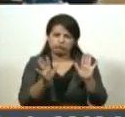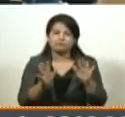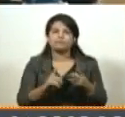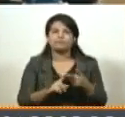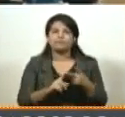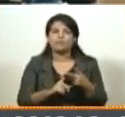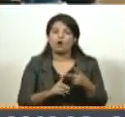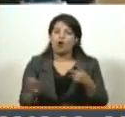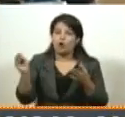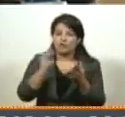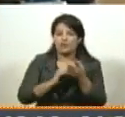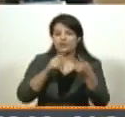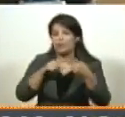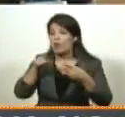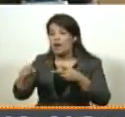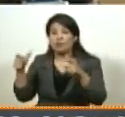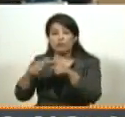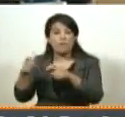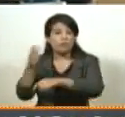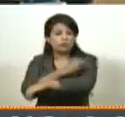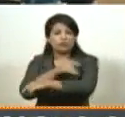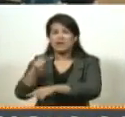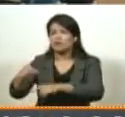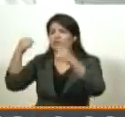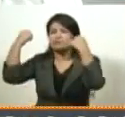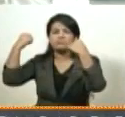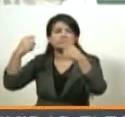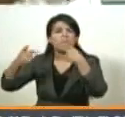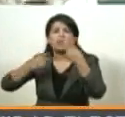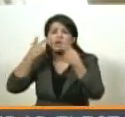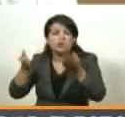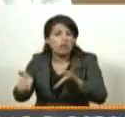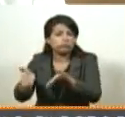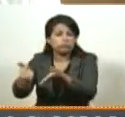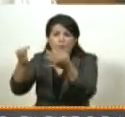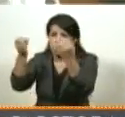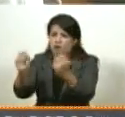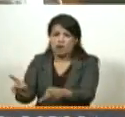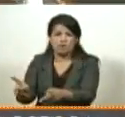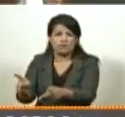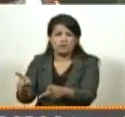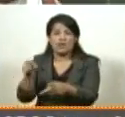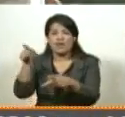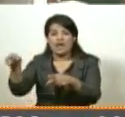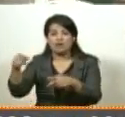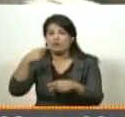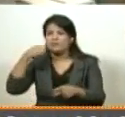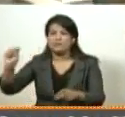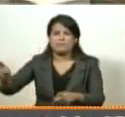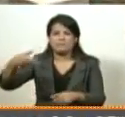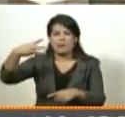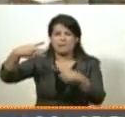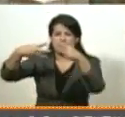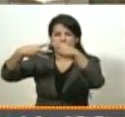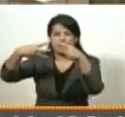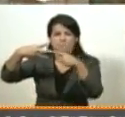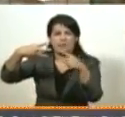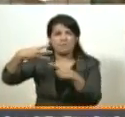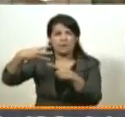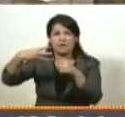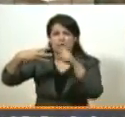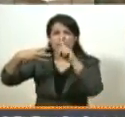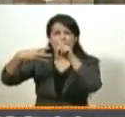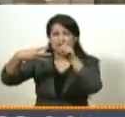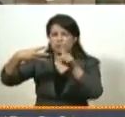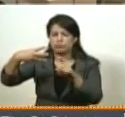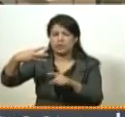nuevo te digo, es un ejercicio político. El hecho que una de las preguntas, que no es ni una sola de las preguntas, cualquiera,